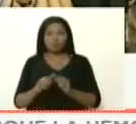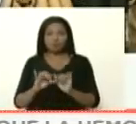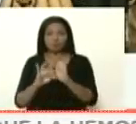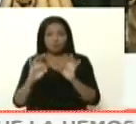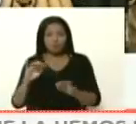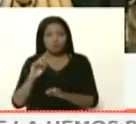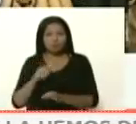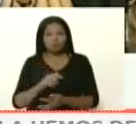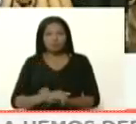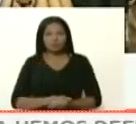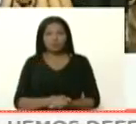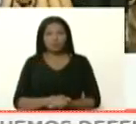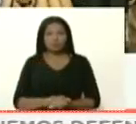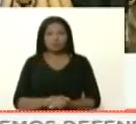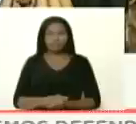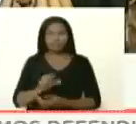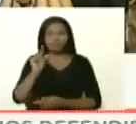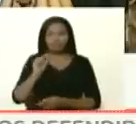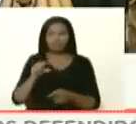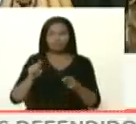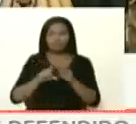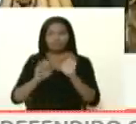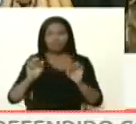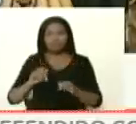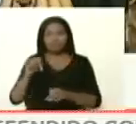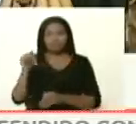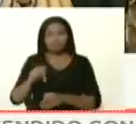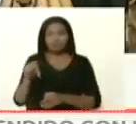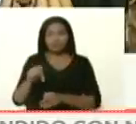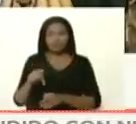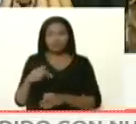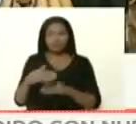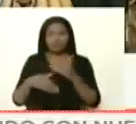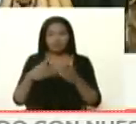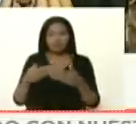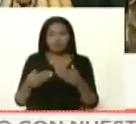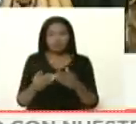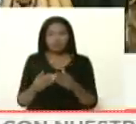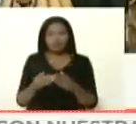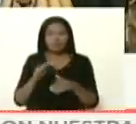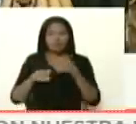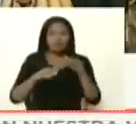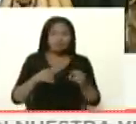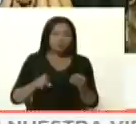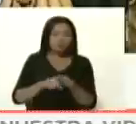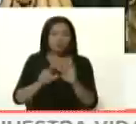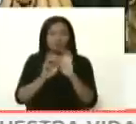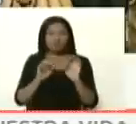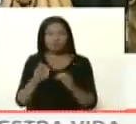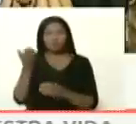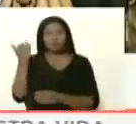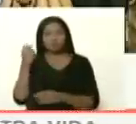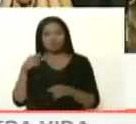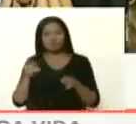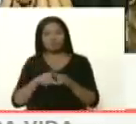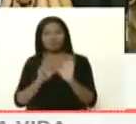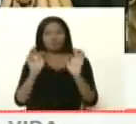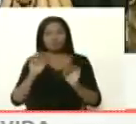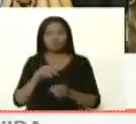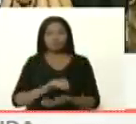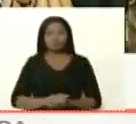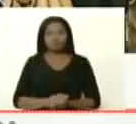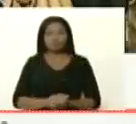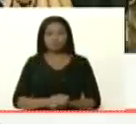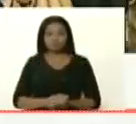modestos y pequeños del hoy vendrán los pasos grandes del mañana. En todos